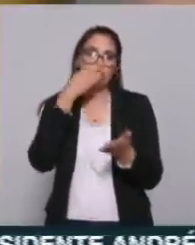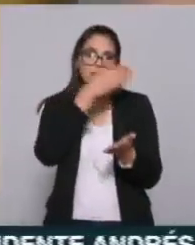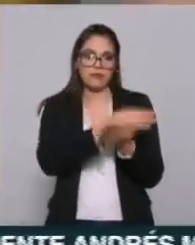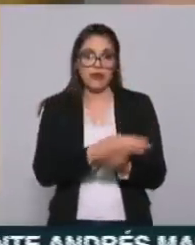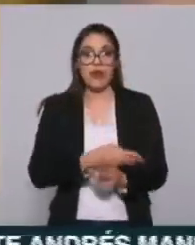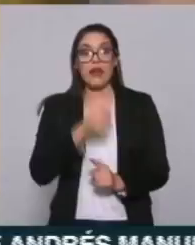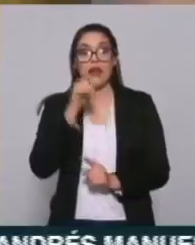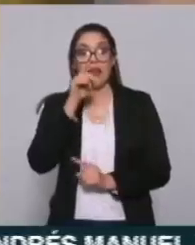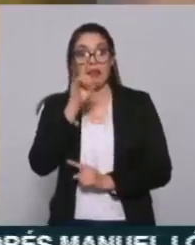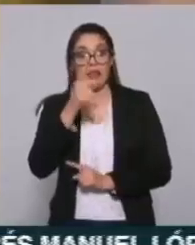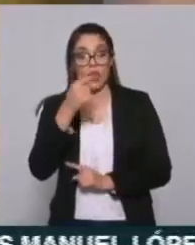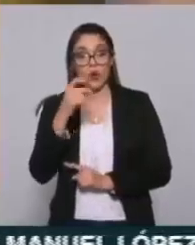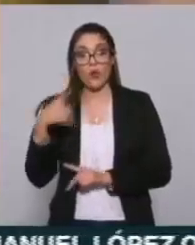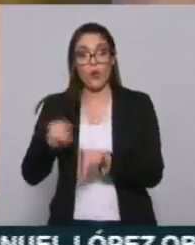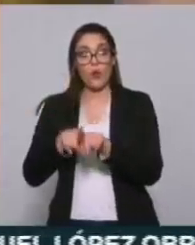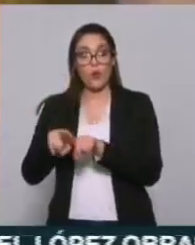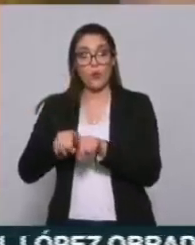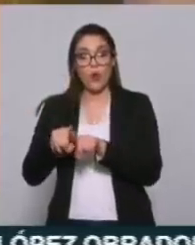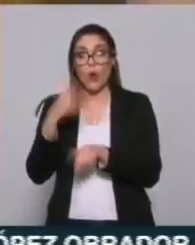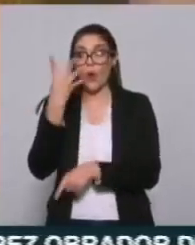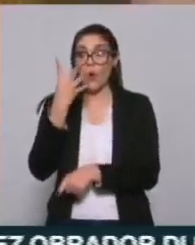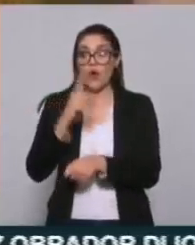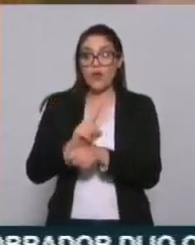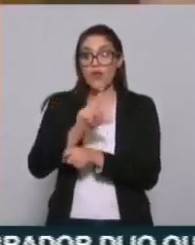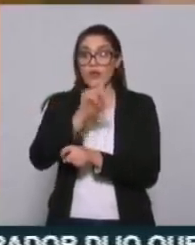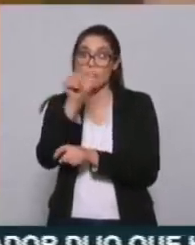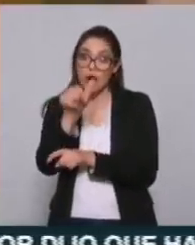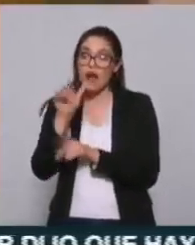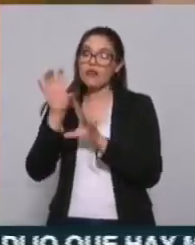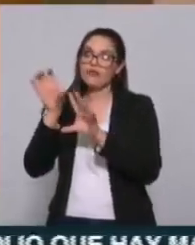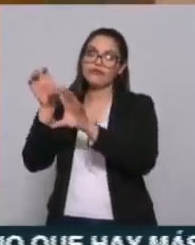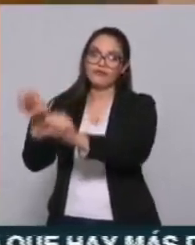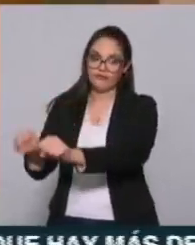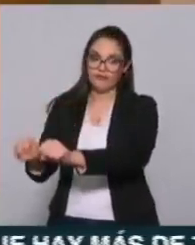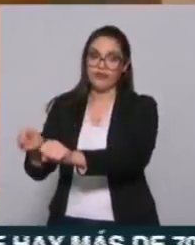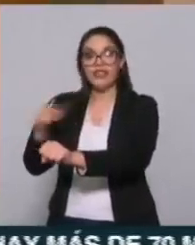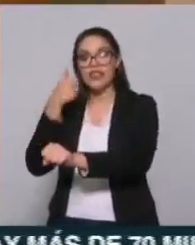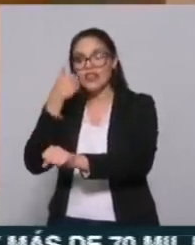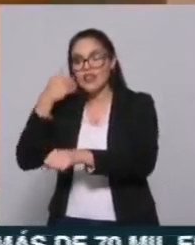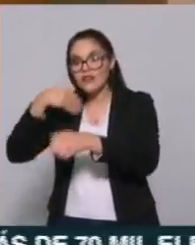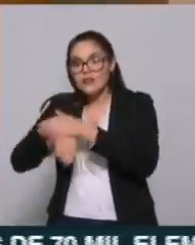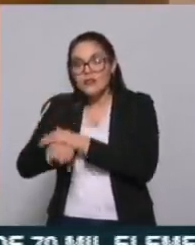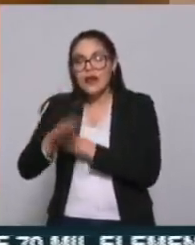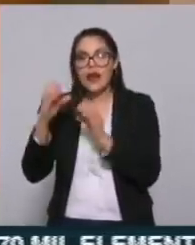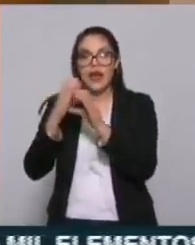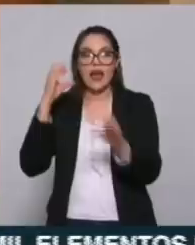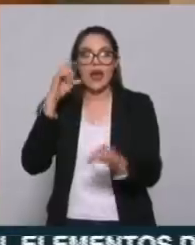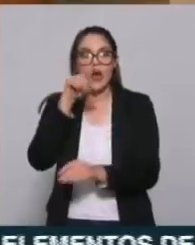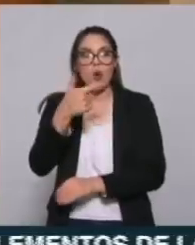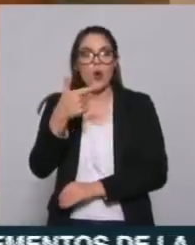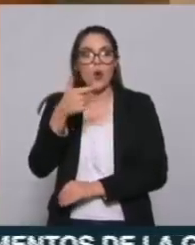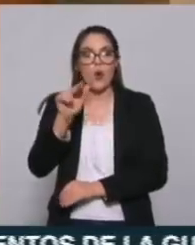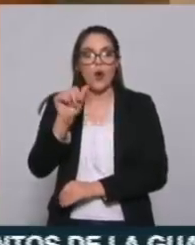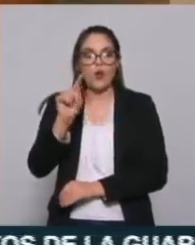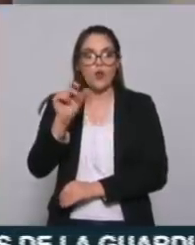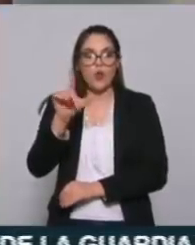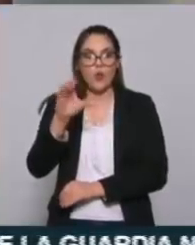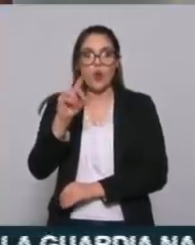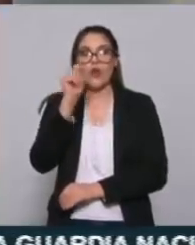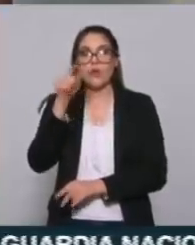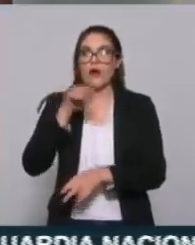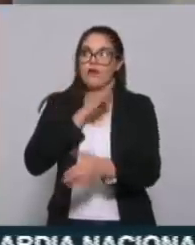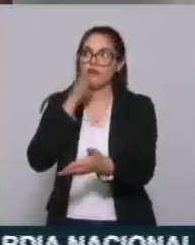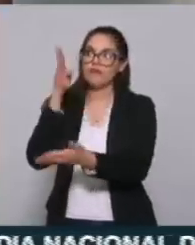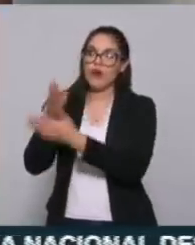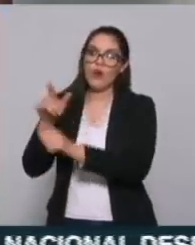las 22 horas, 4 días después del incidente, mientras intentaban abordar un camión a Huatulco para después huir a Guatemala. En